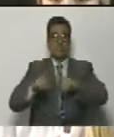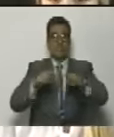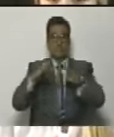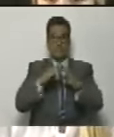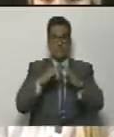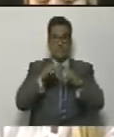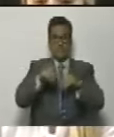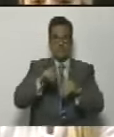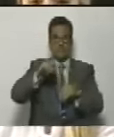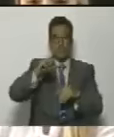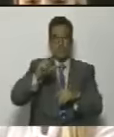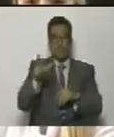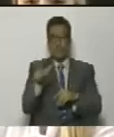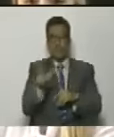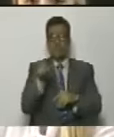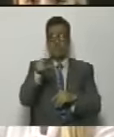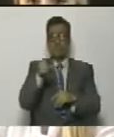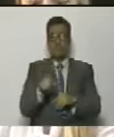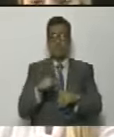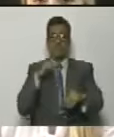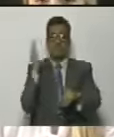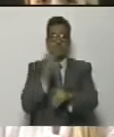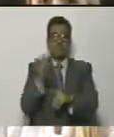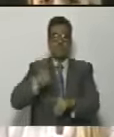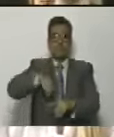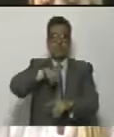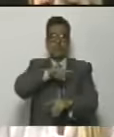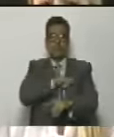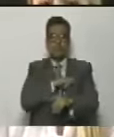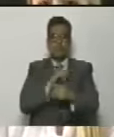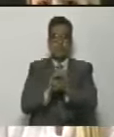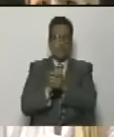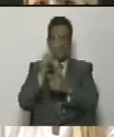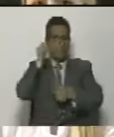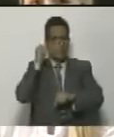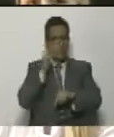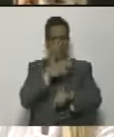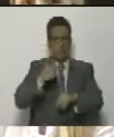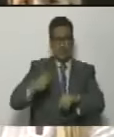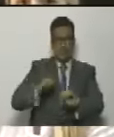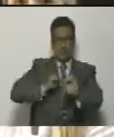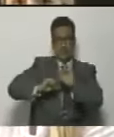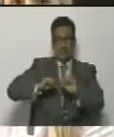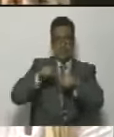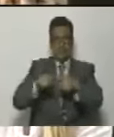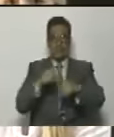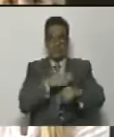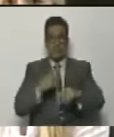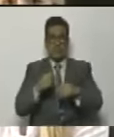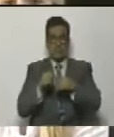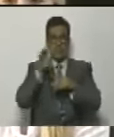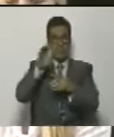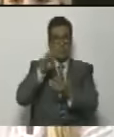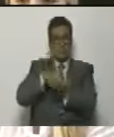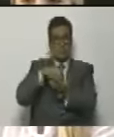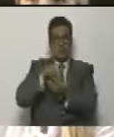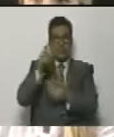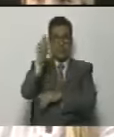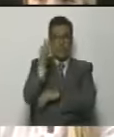locales del PSU que agredieron a nuestra compañera. Nosotros queremos rechazar esas acciones y queremos que el Parlamento